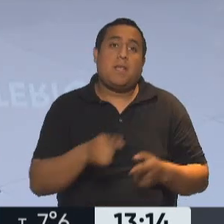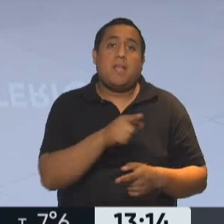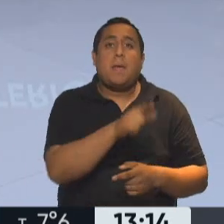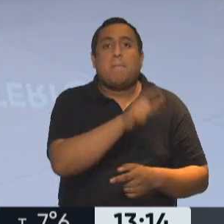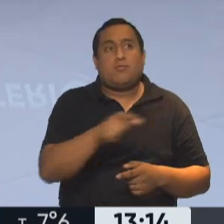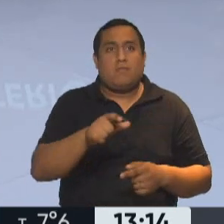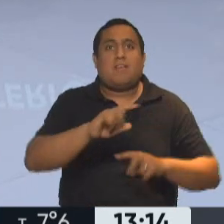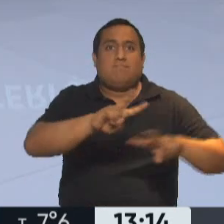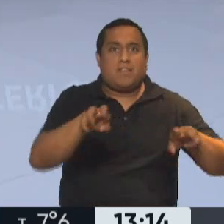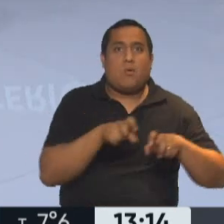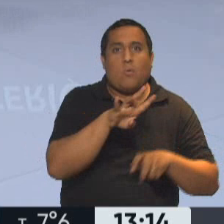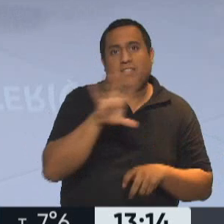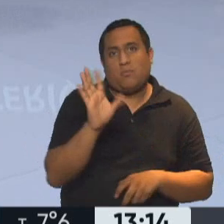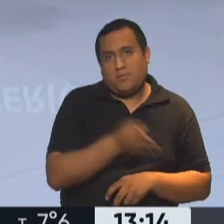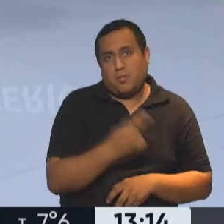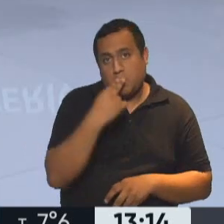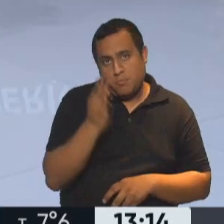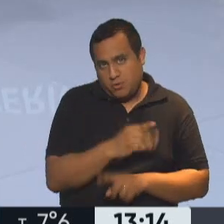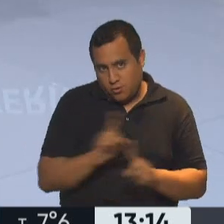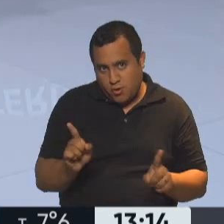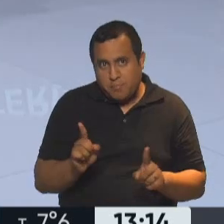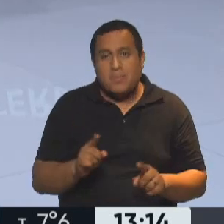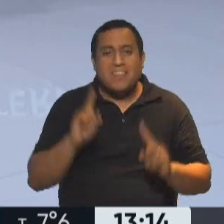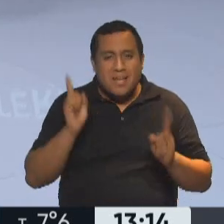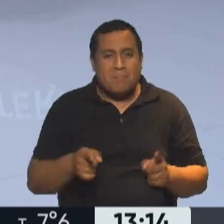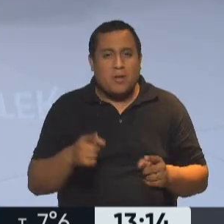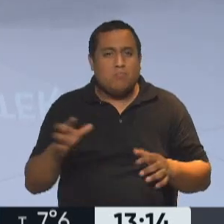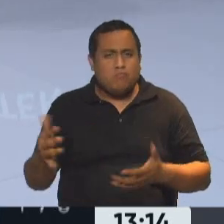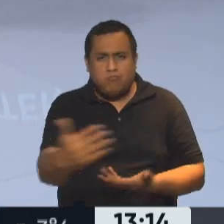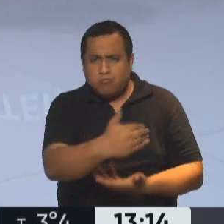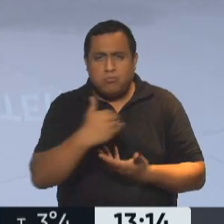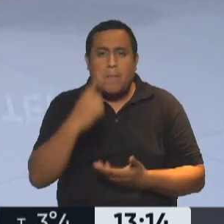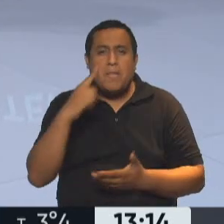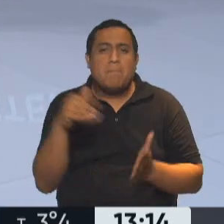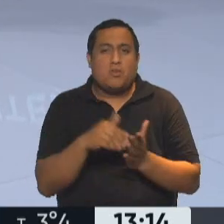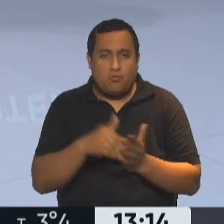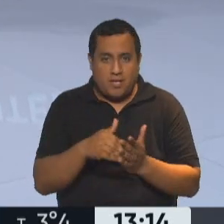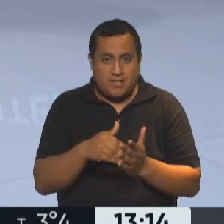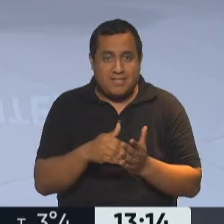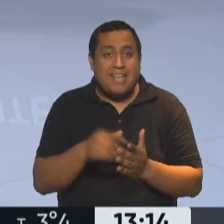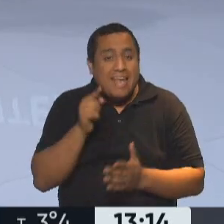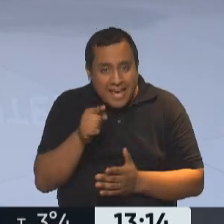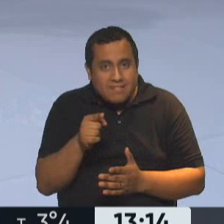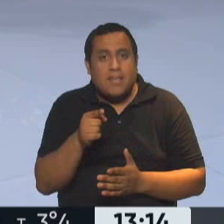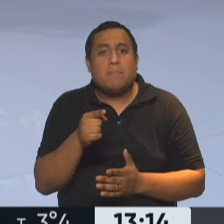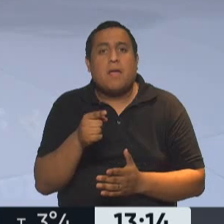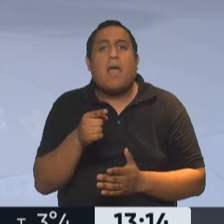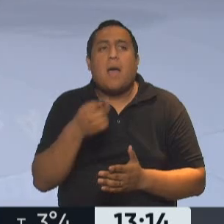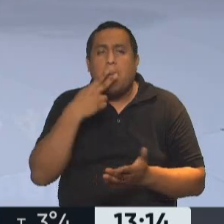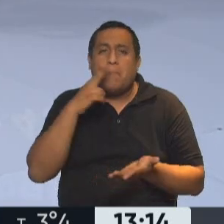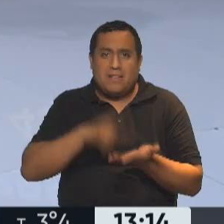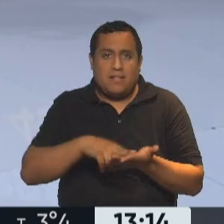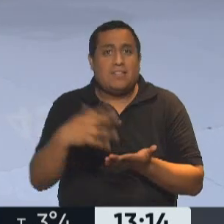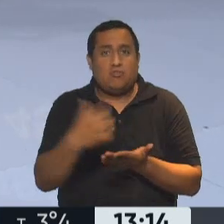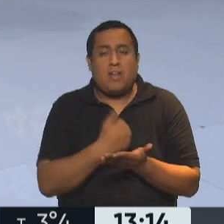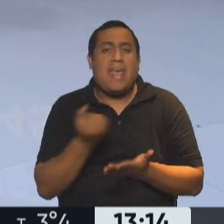no del 11%. Y se juntaron 1.000 millones, ya lo dije, se recaudan retenciones extra. Esta es la parte fiscal que es interesante. Se van a